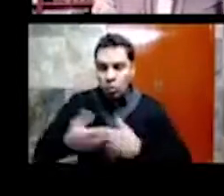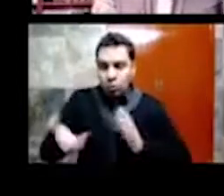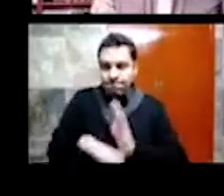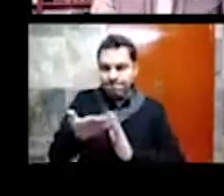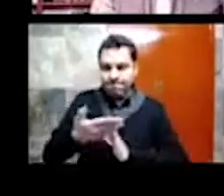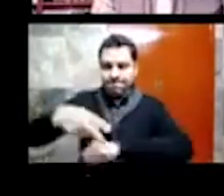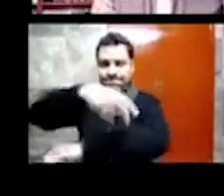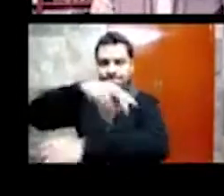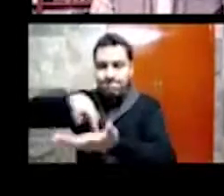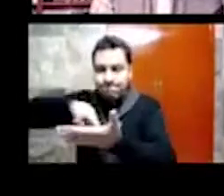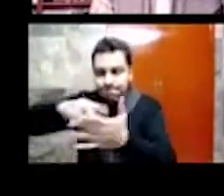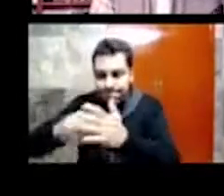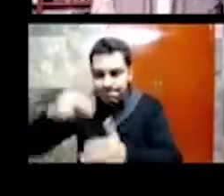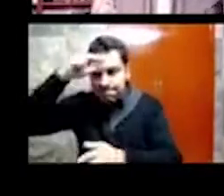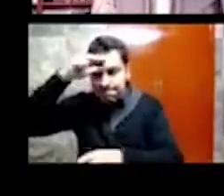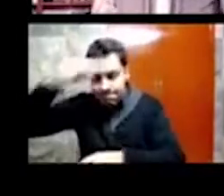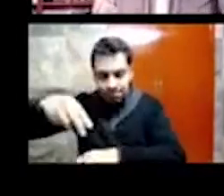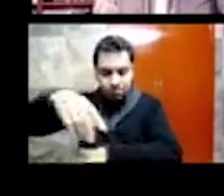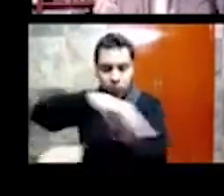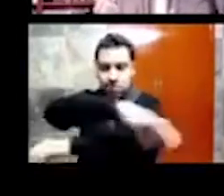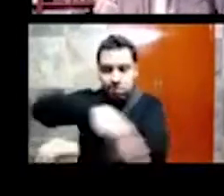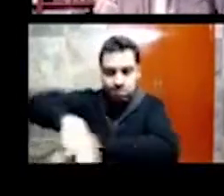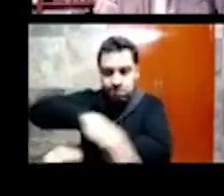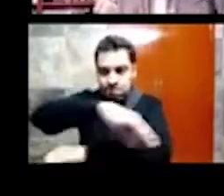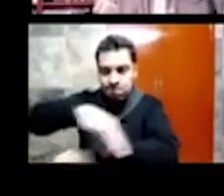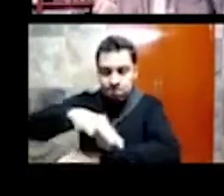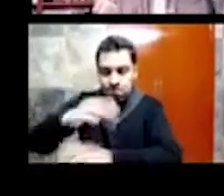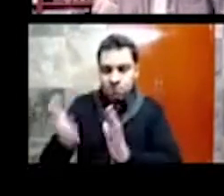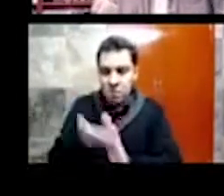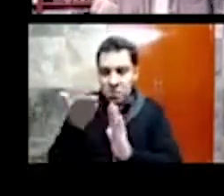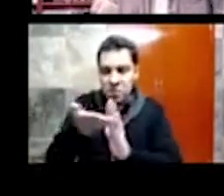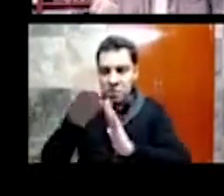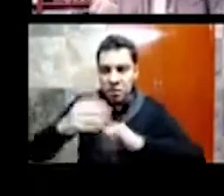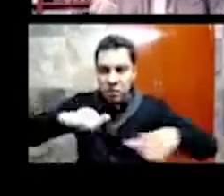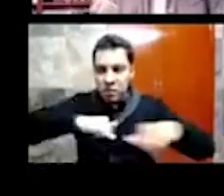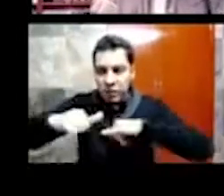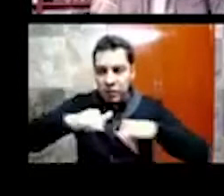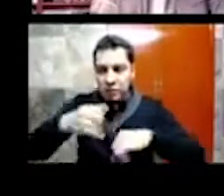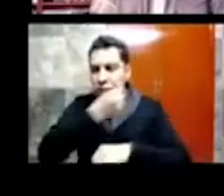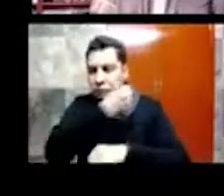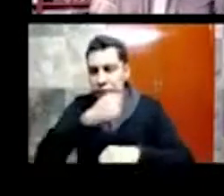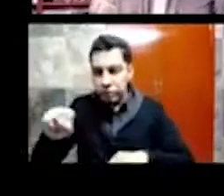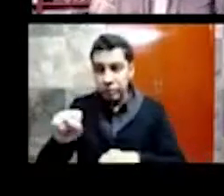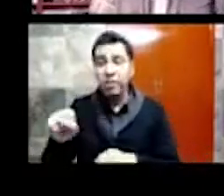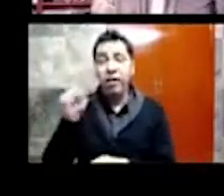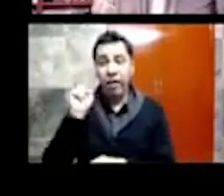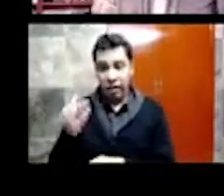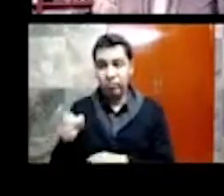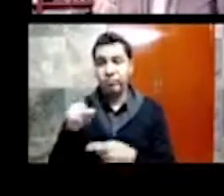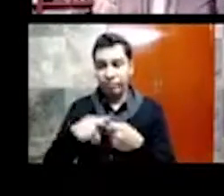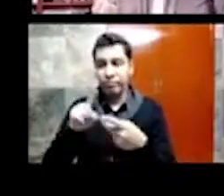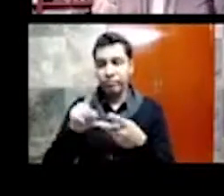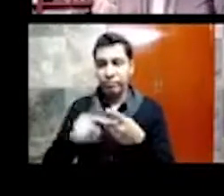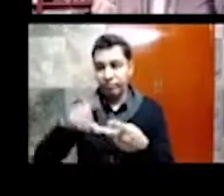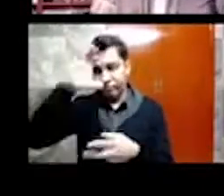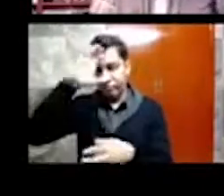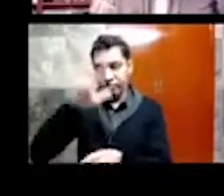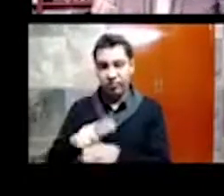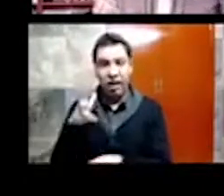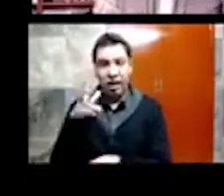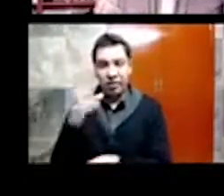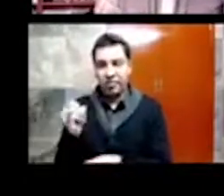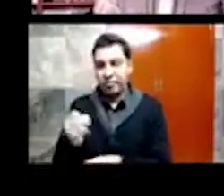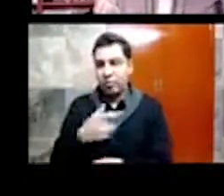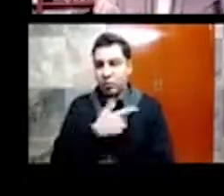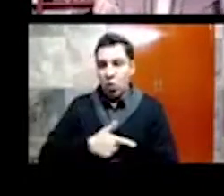de la edificación del mundo mexica Tenochca. Cuatro cuerpos sobrepuestos por cada rumbo del